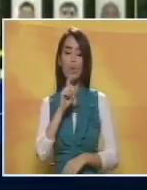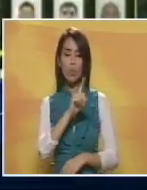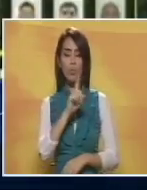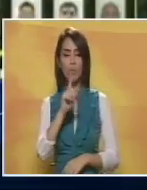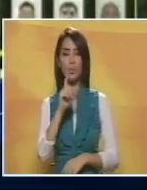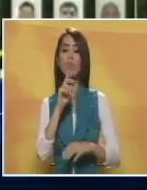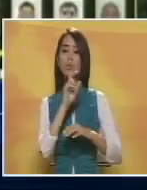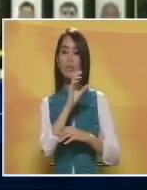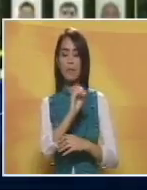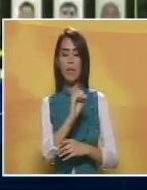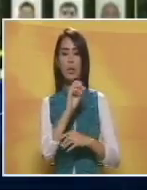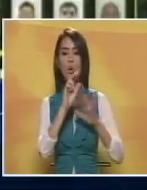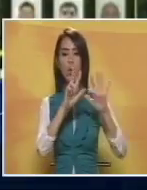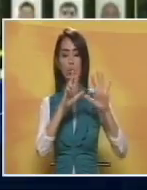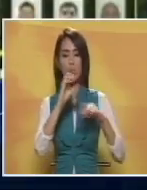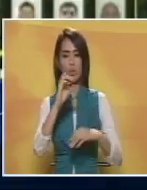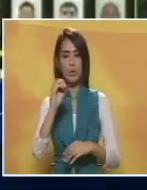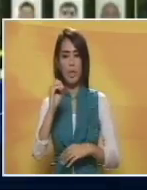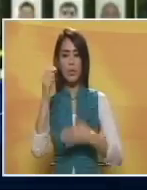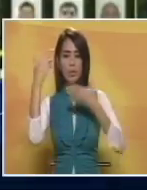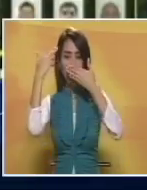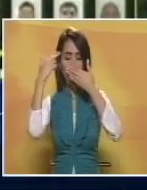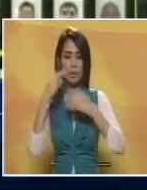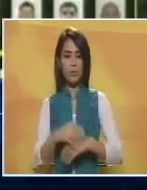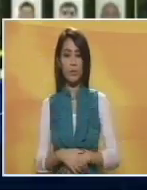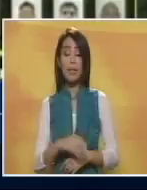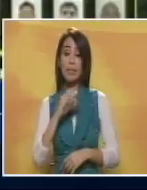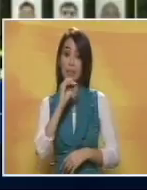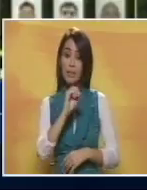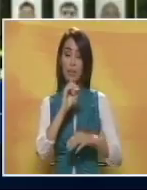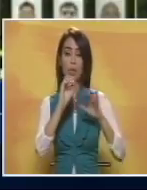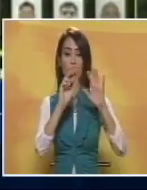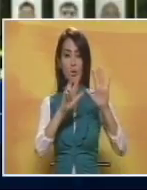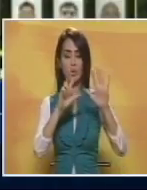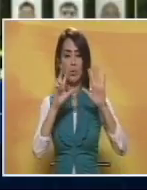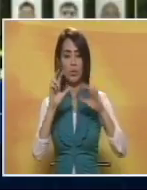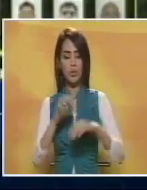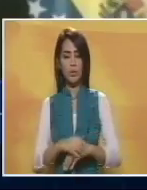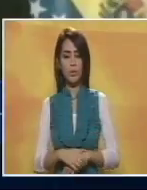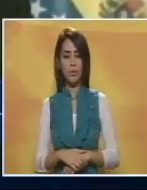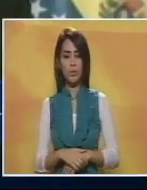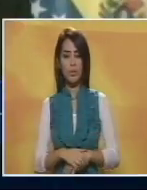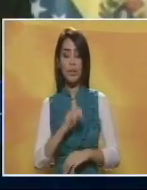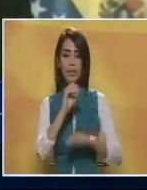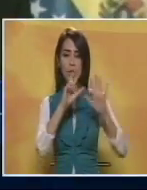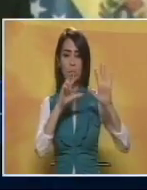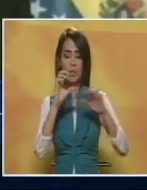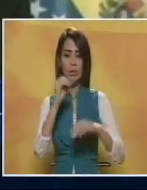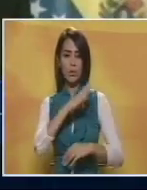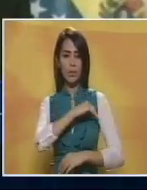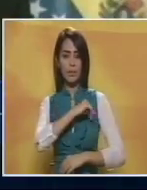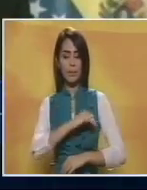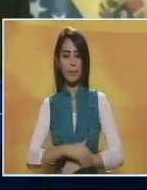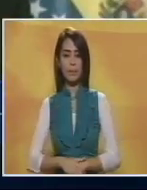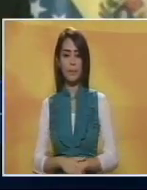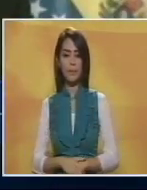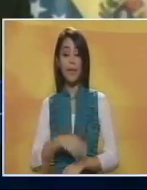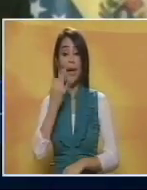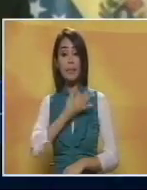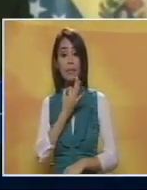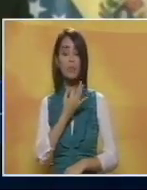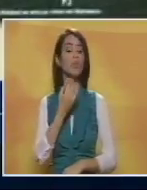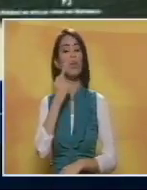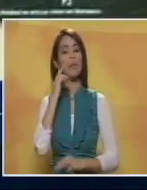del 0800 secuestro y del 0800 6CPC. Aseguró que